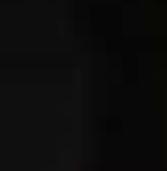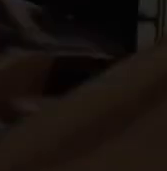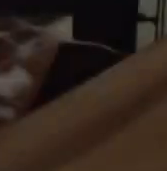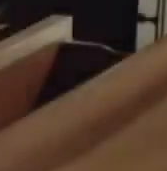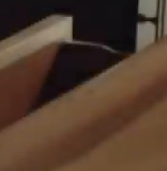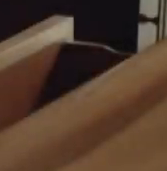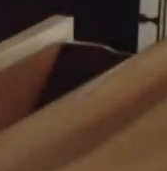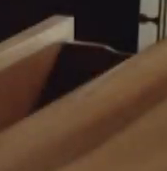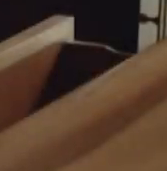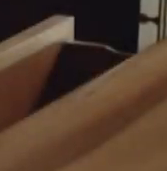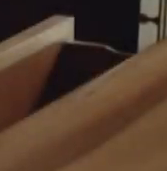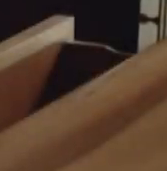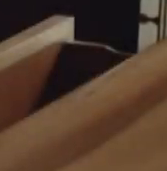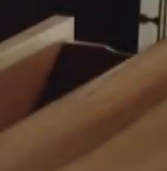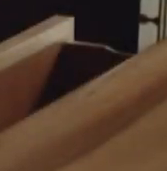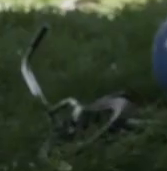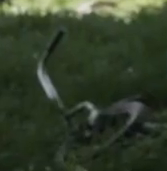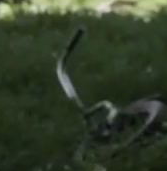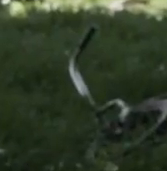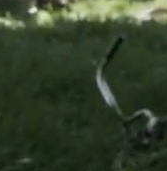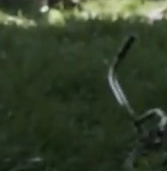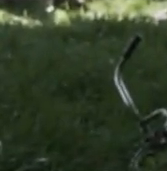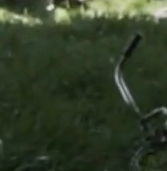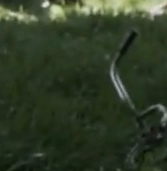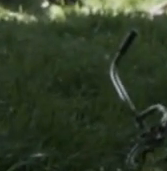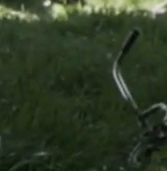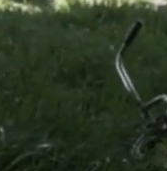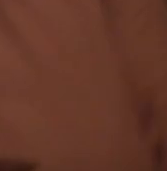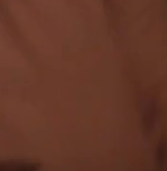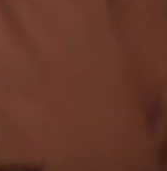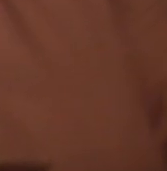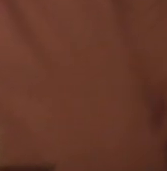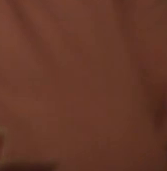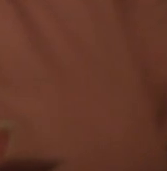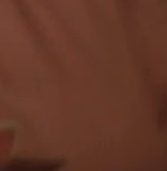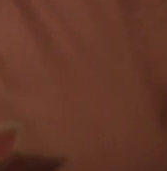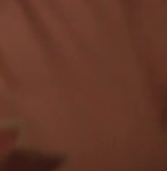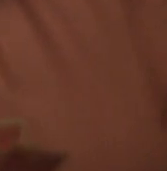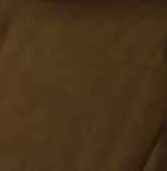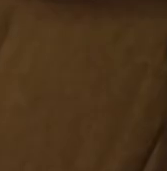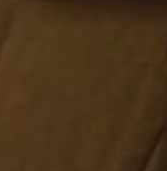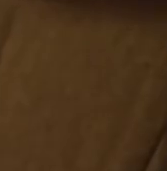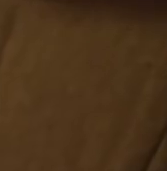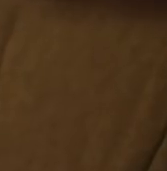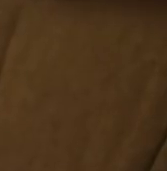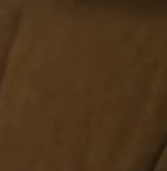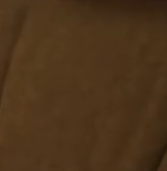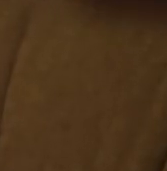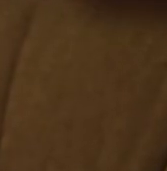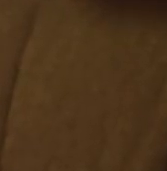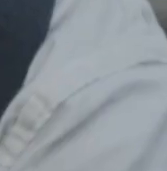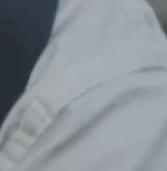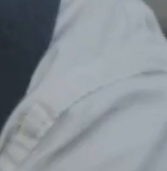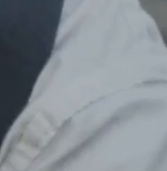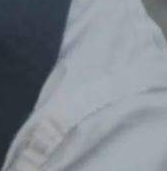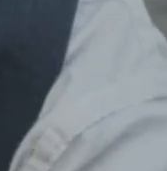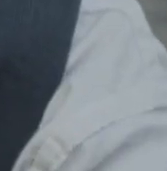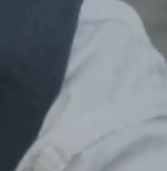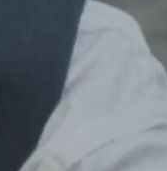con un padre ausente un bosque y una época que remite más a la memoria que a coordenadas específicas